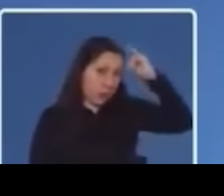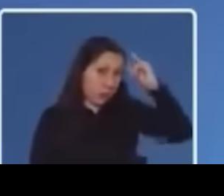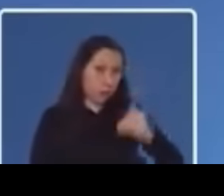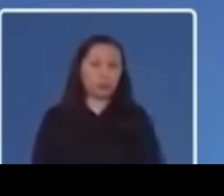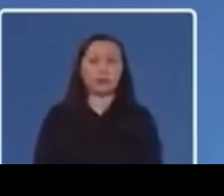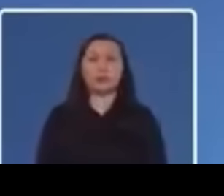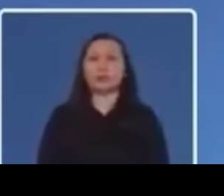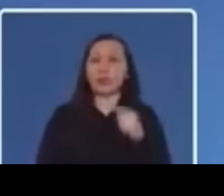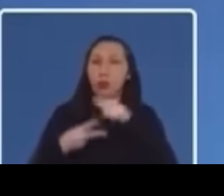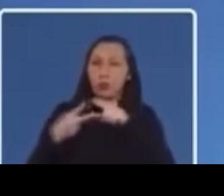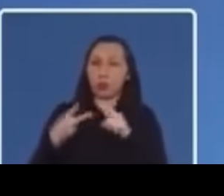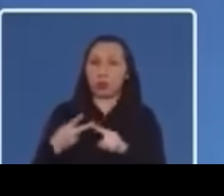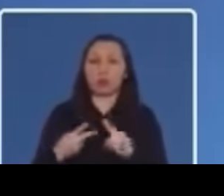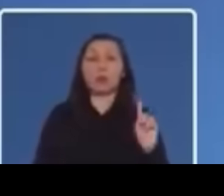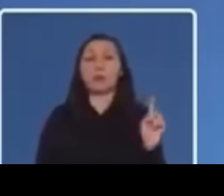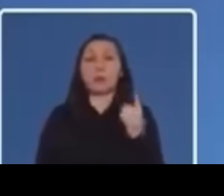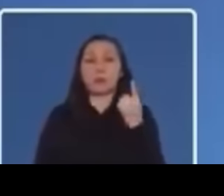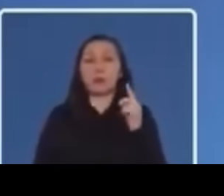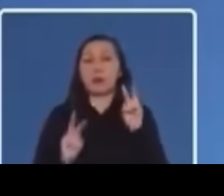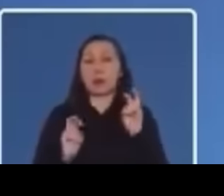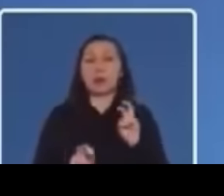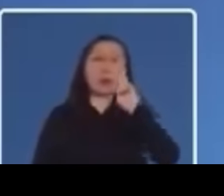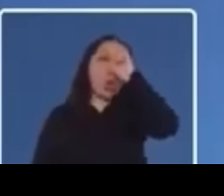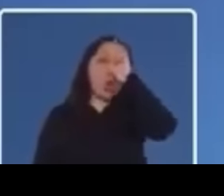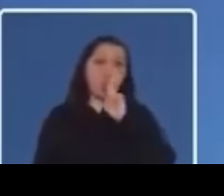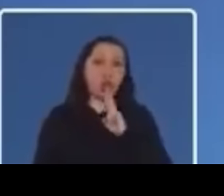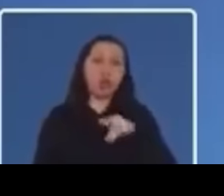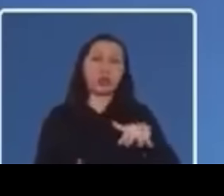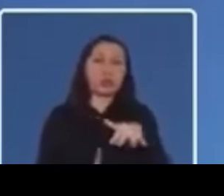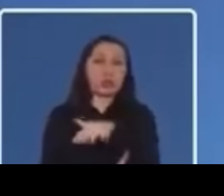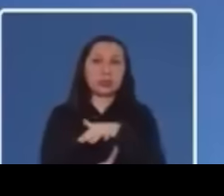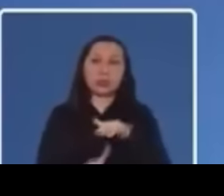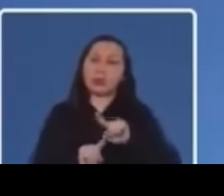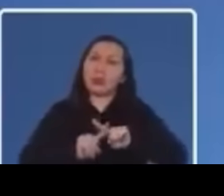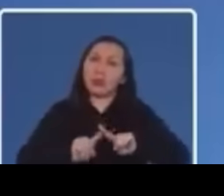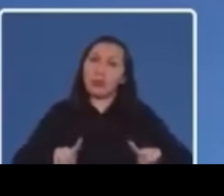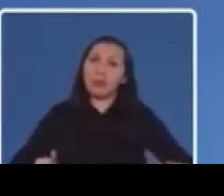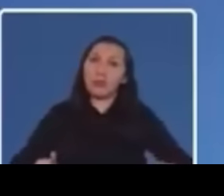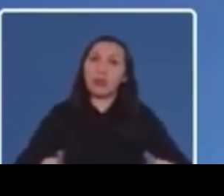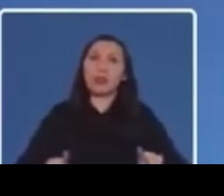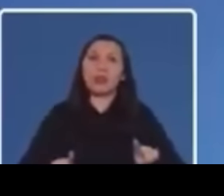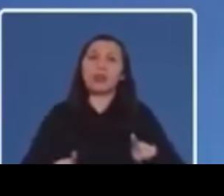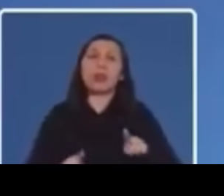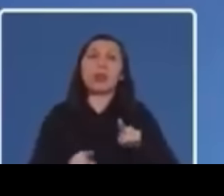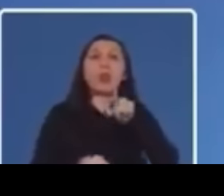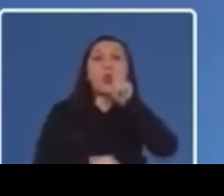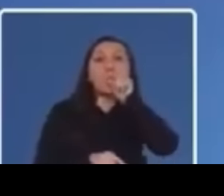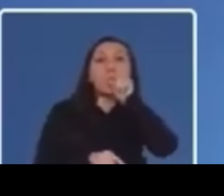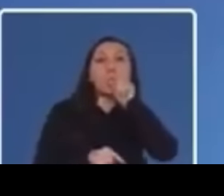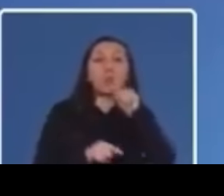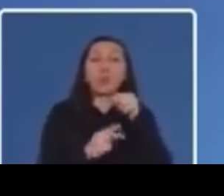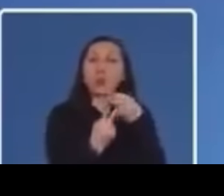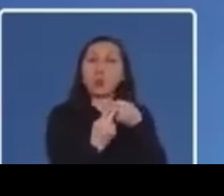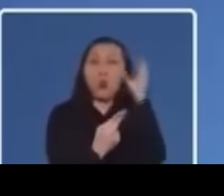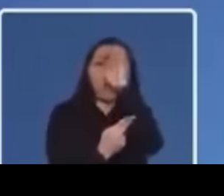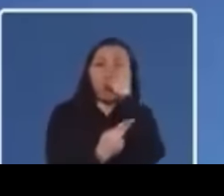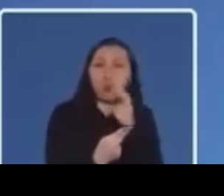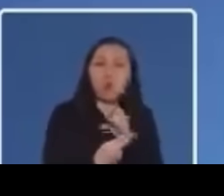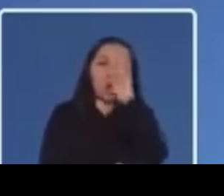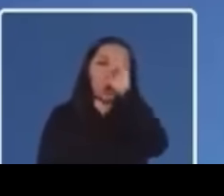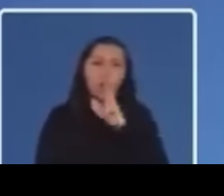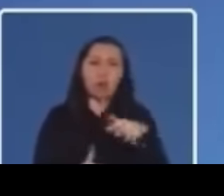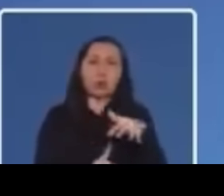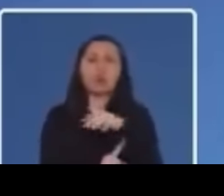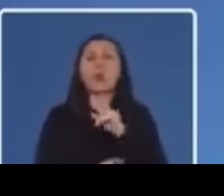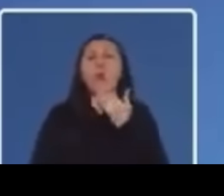bueno dos cosas primero hay roles y contextos que son distintos y la arqueología twittera a veces pierde de vista los roles